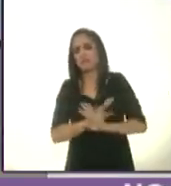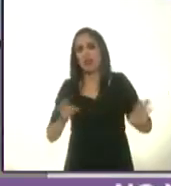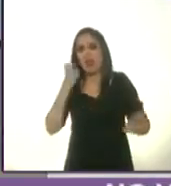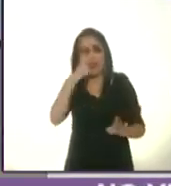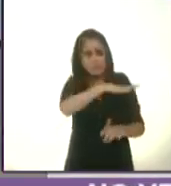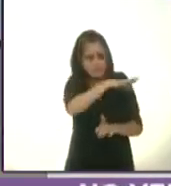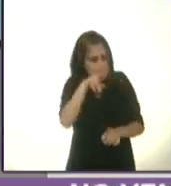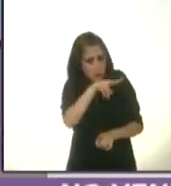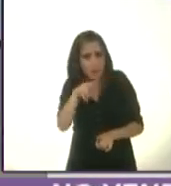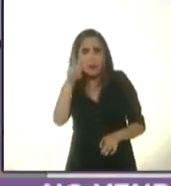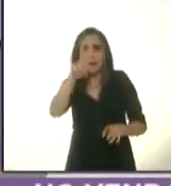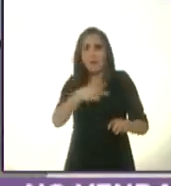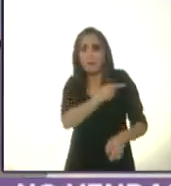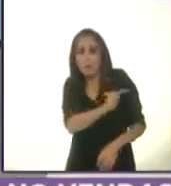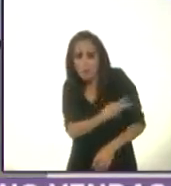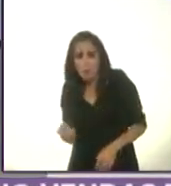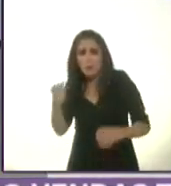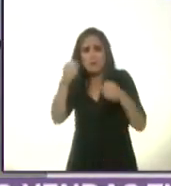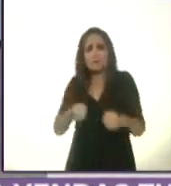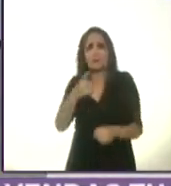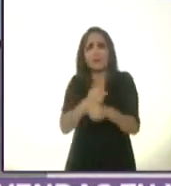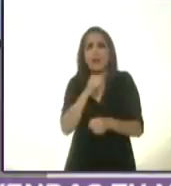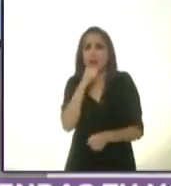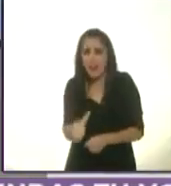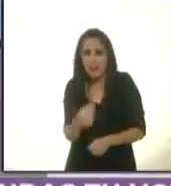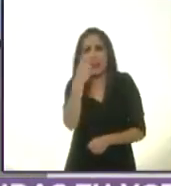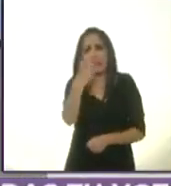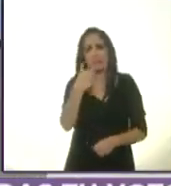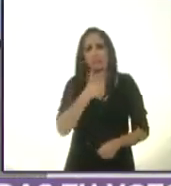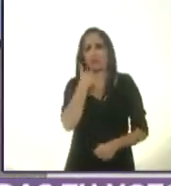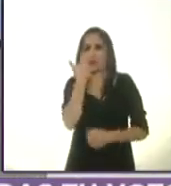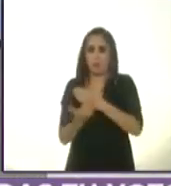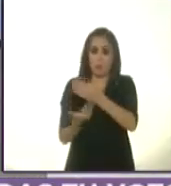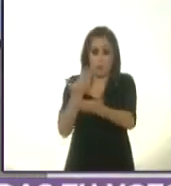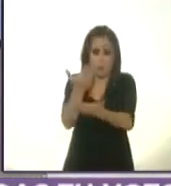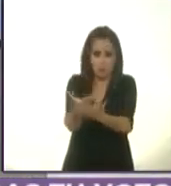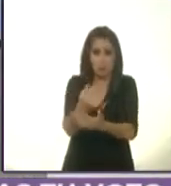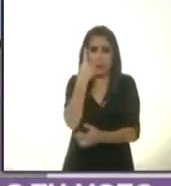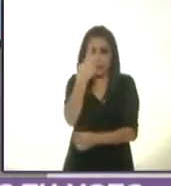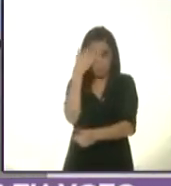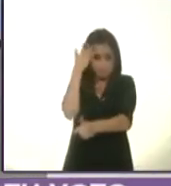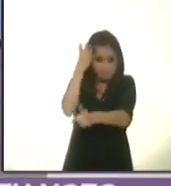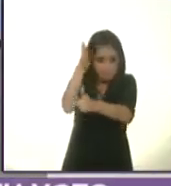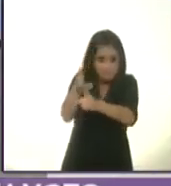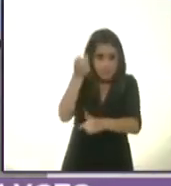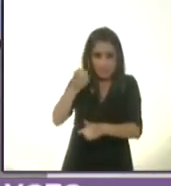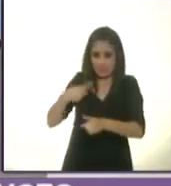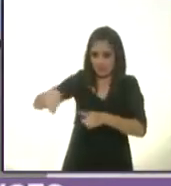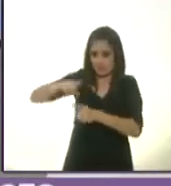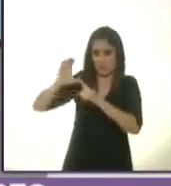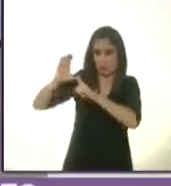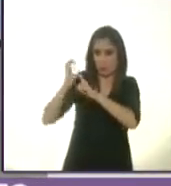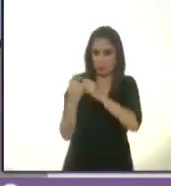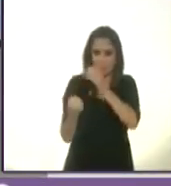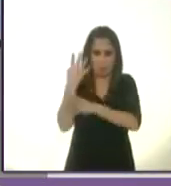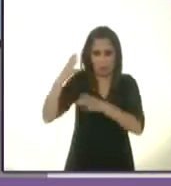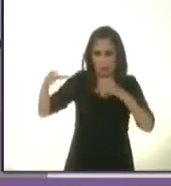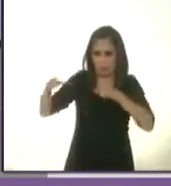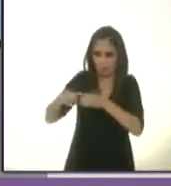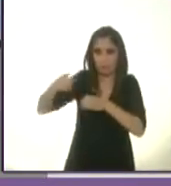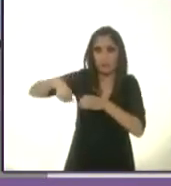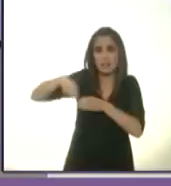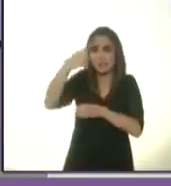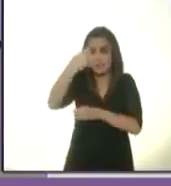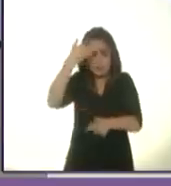pobreza y la inseguridad extrema por eso voy a proponer también que una de las prioridades de este organismo de coordinación como a tarea